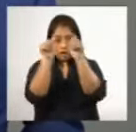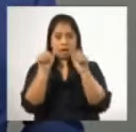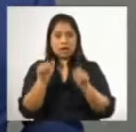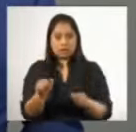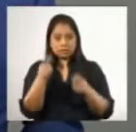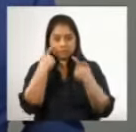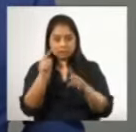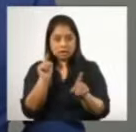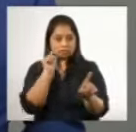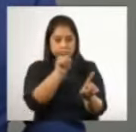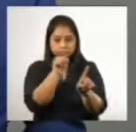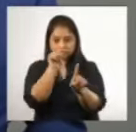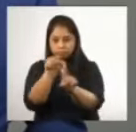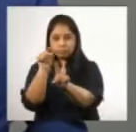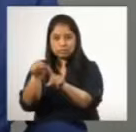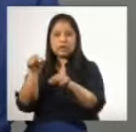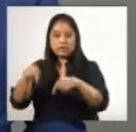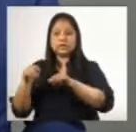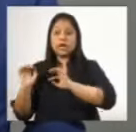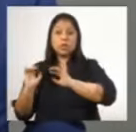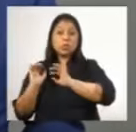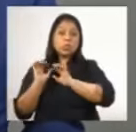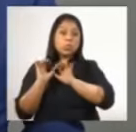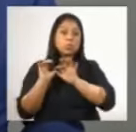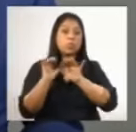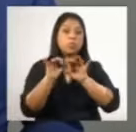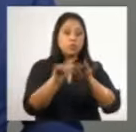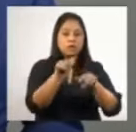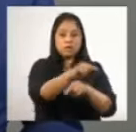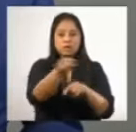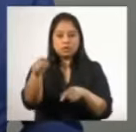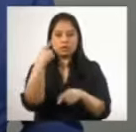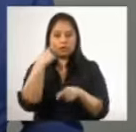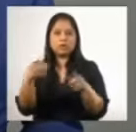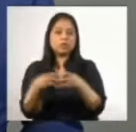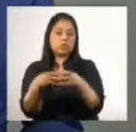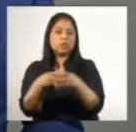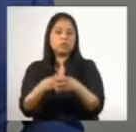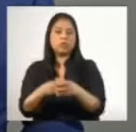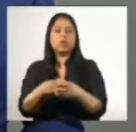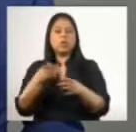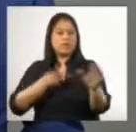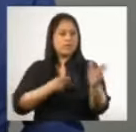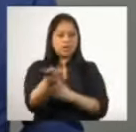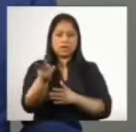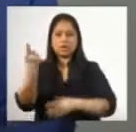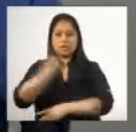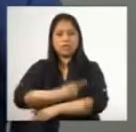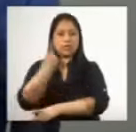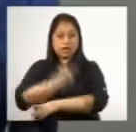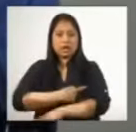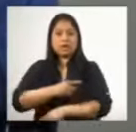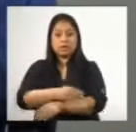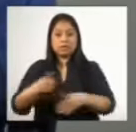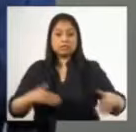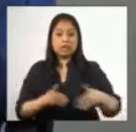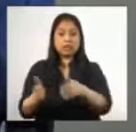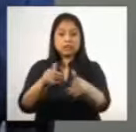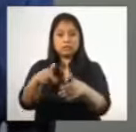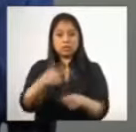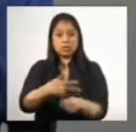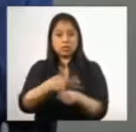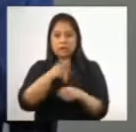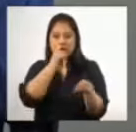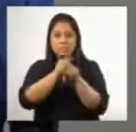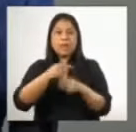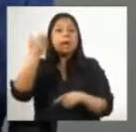serán los puntos a los que se dirigirán los grupos que violentaron la frontera terrestre de Guatemala y que amenazan el día